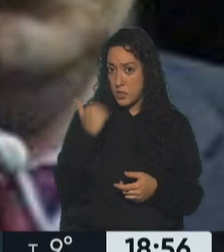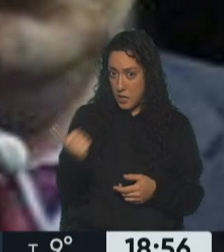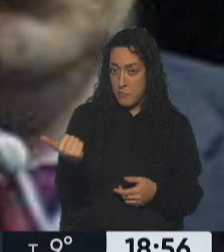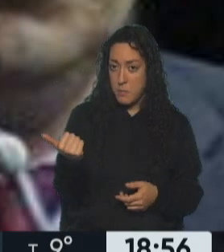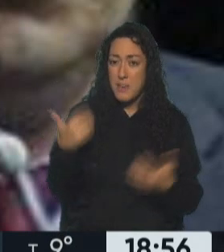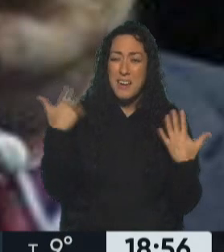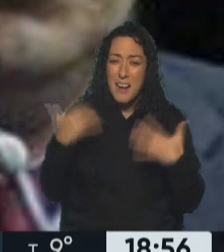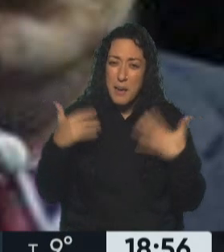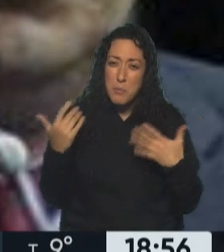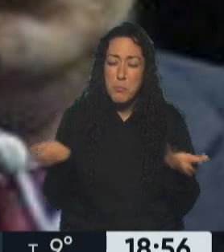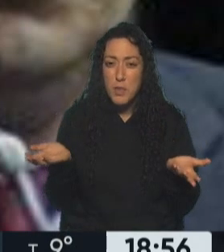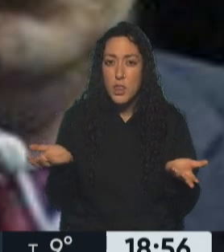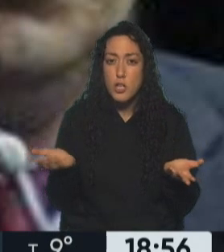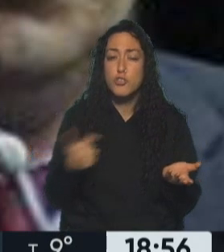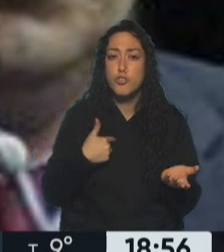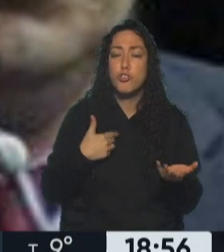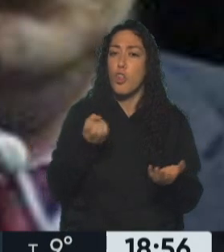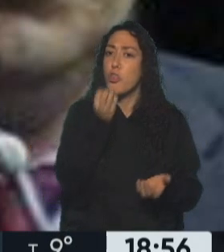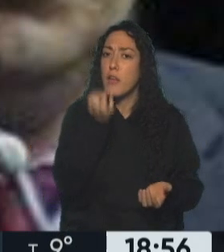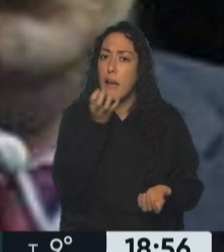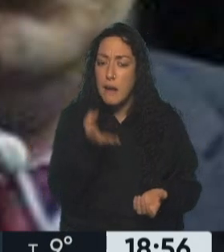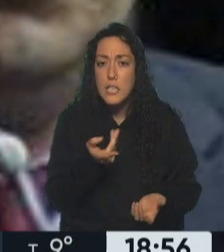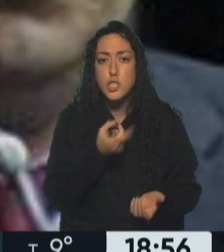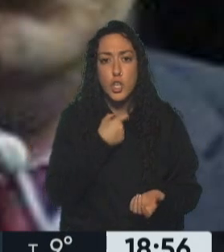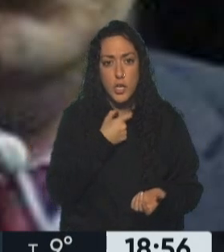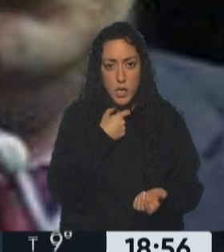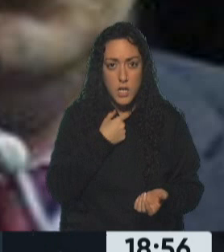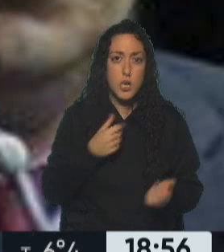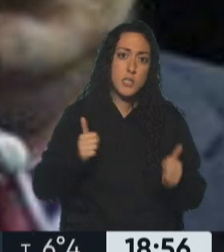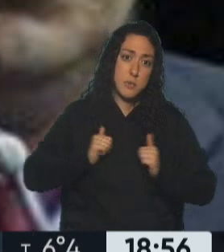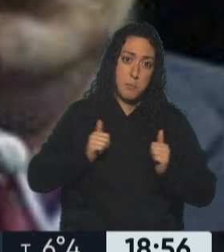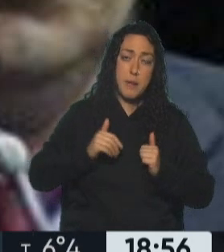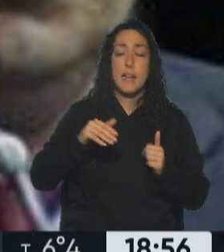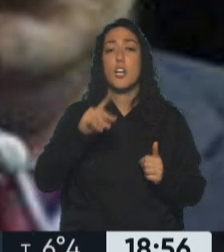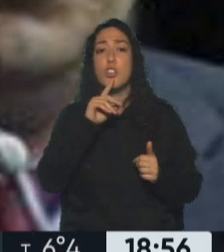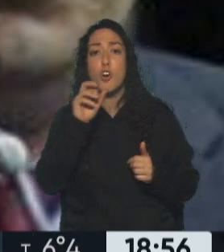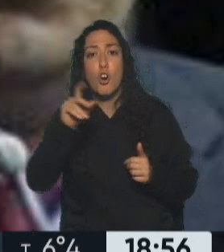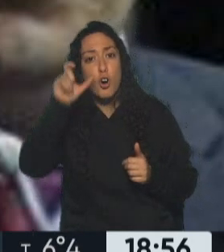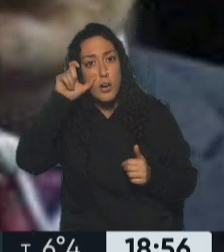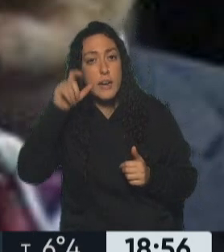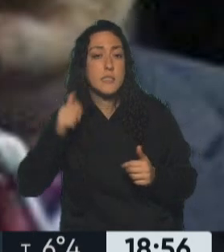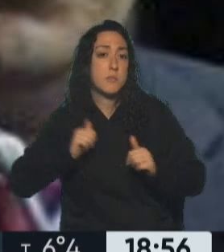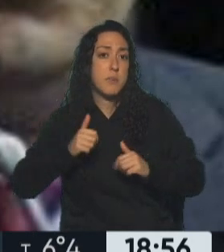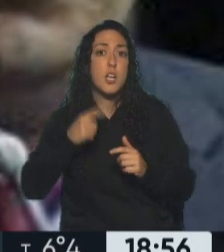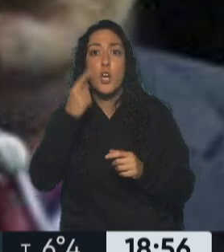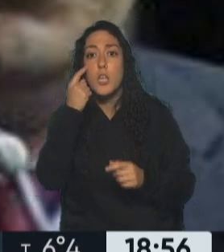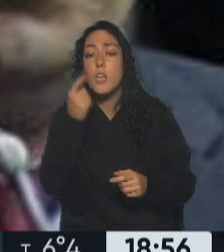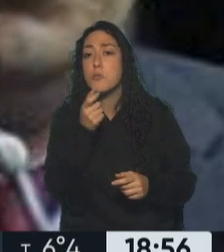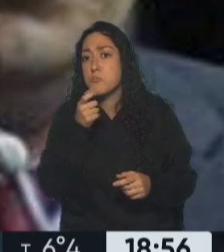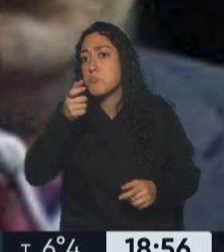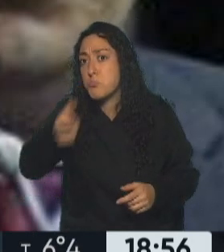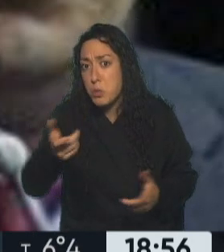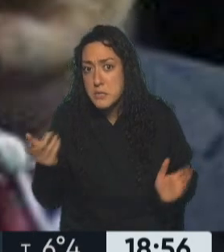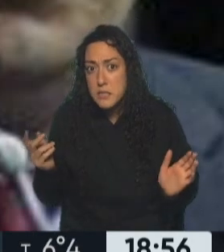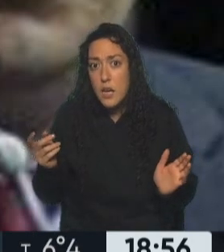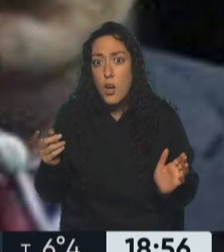lo antes posible, que quiero ir a declarar, espero que esté la consejera Jimena de la Torre y yo le voy a responder todo lo que quieran saber. Ahora,